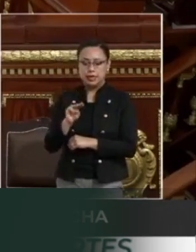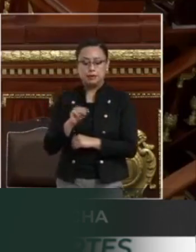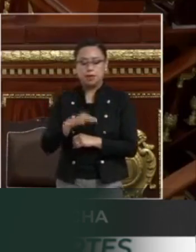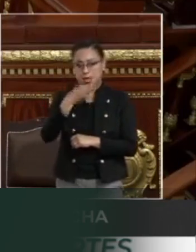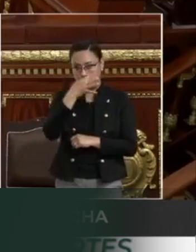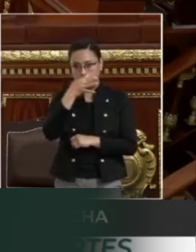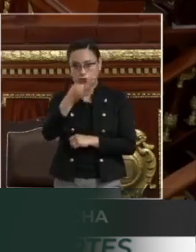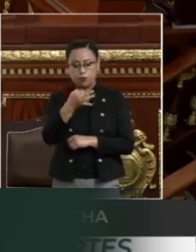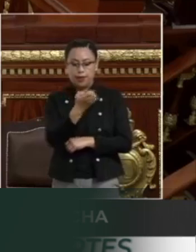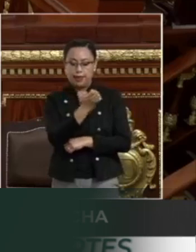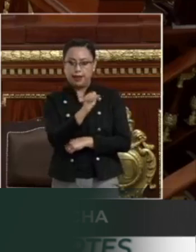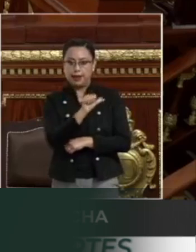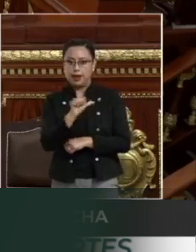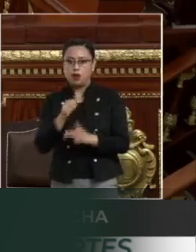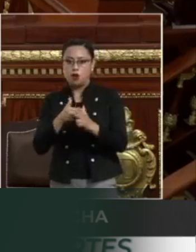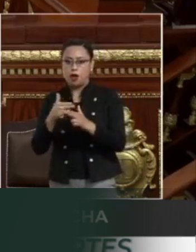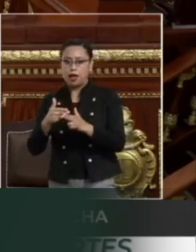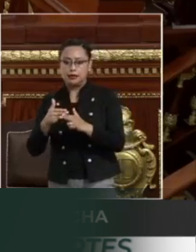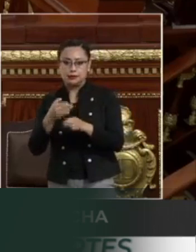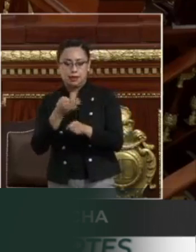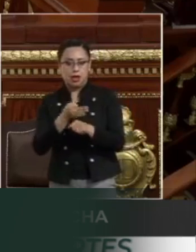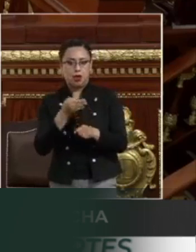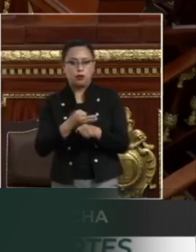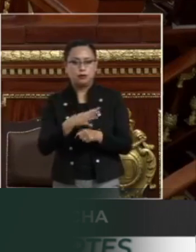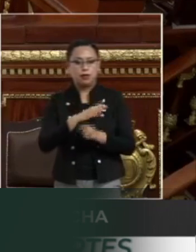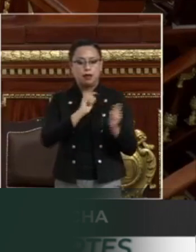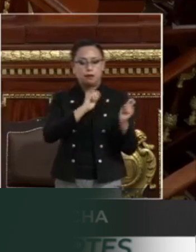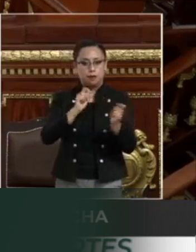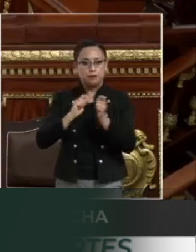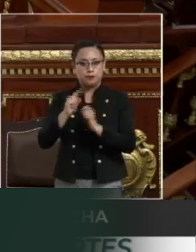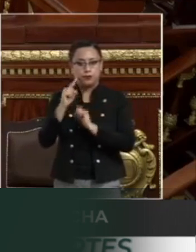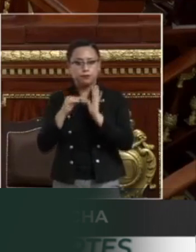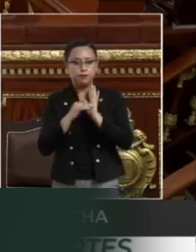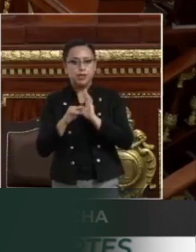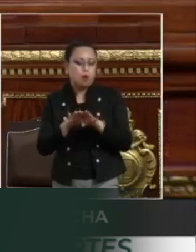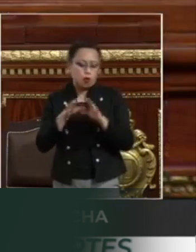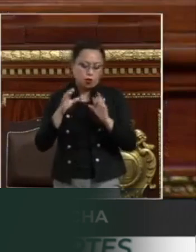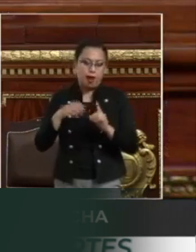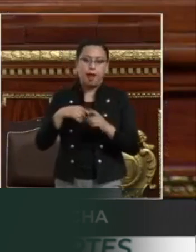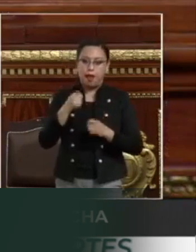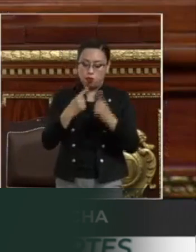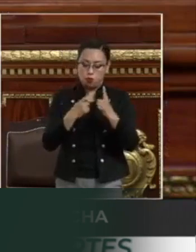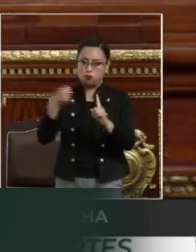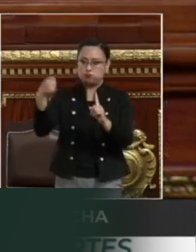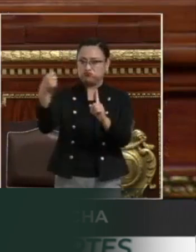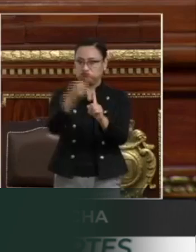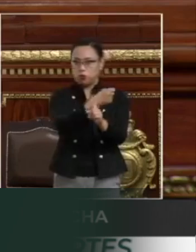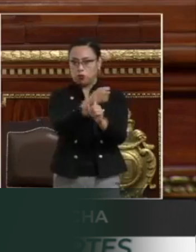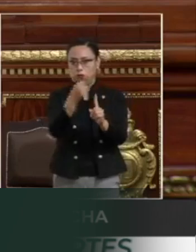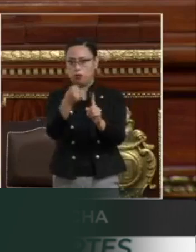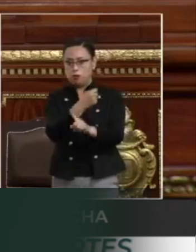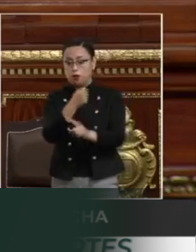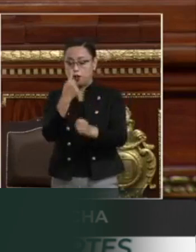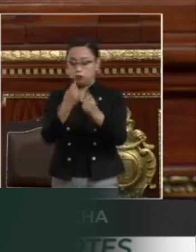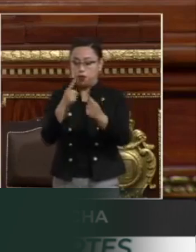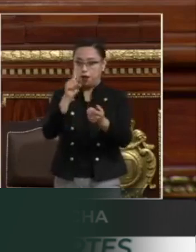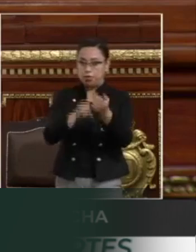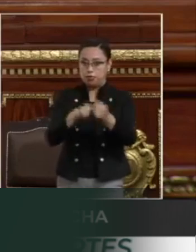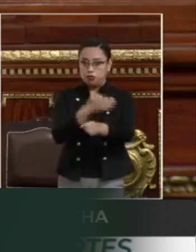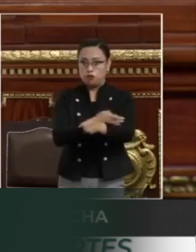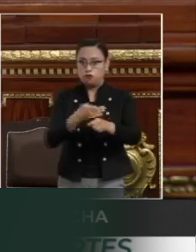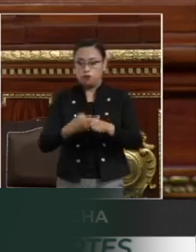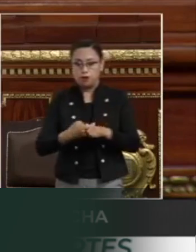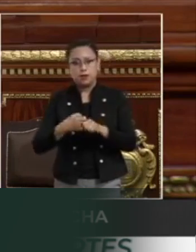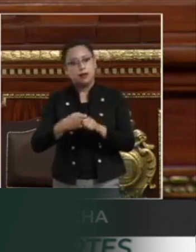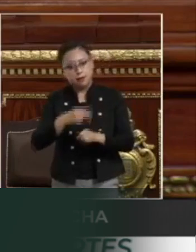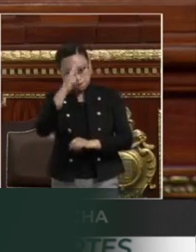protección y acceso a la procuración e impartición de justicia en materia familiar, civil y penal, desde la perspectiva de género y con respeto a los derechos humanos